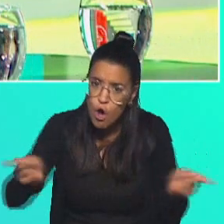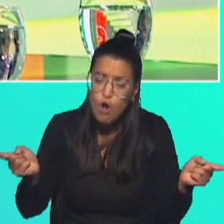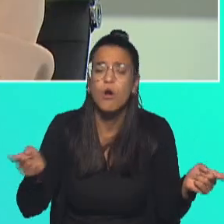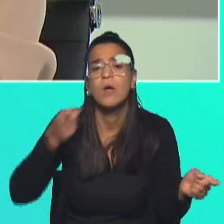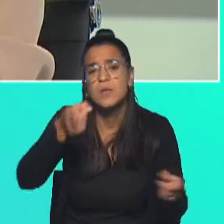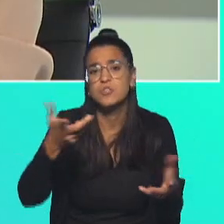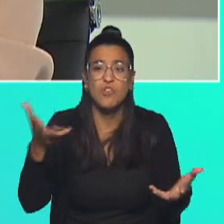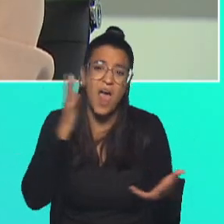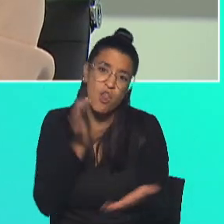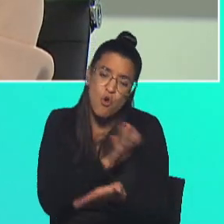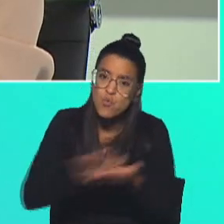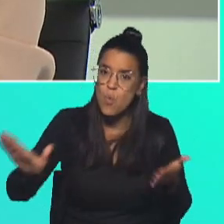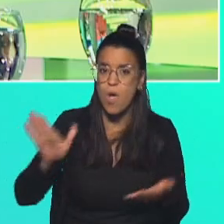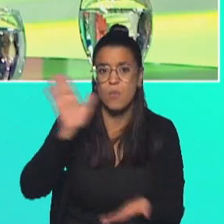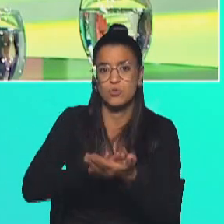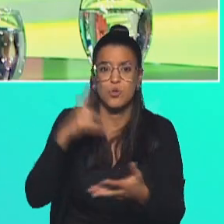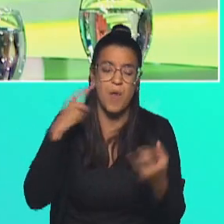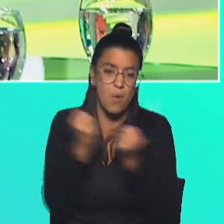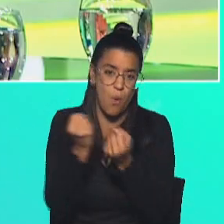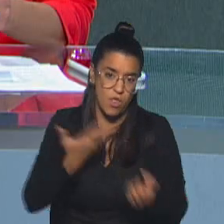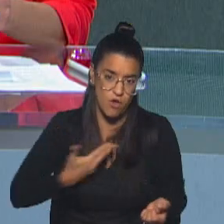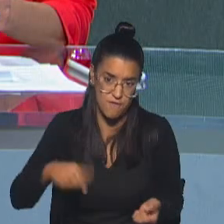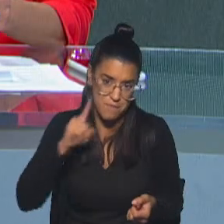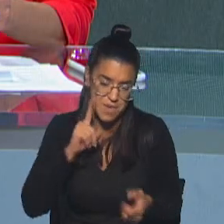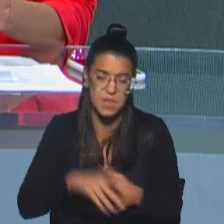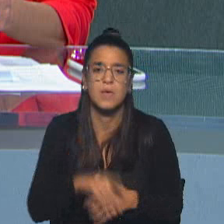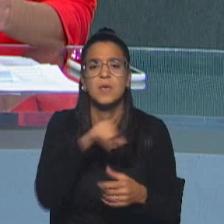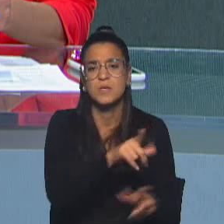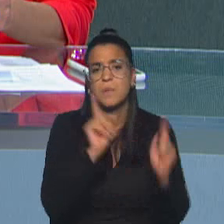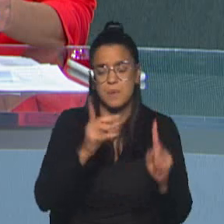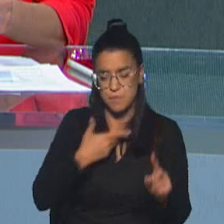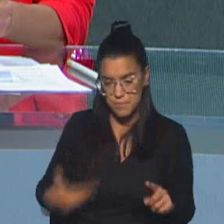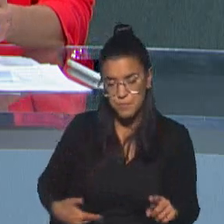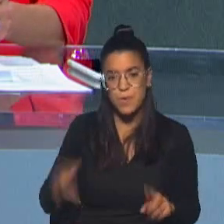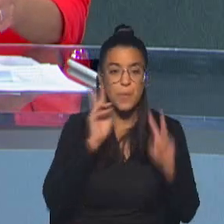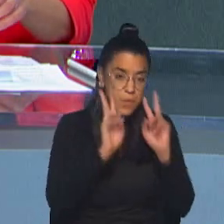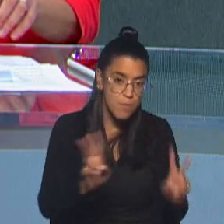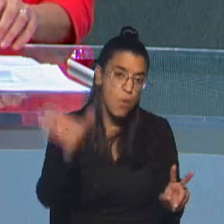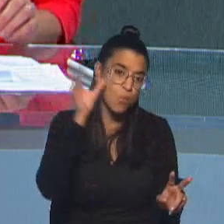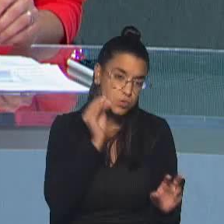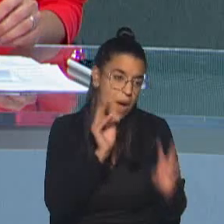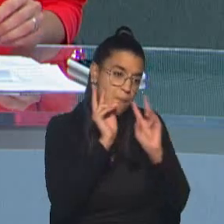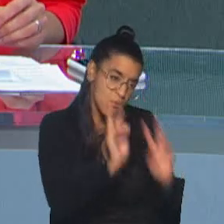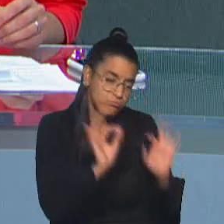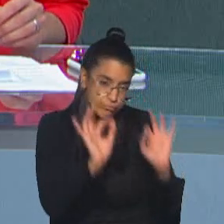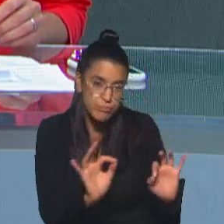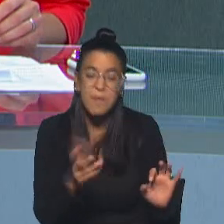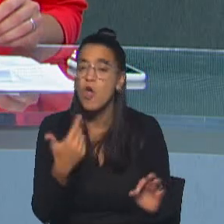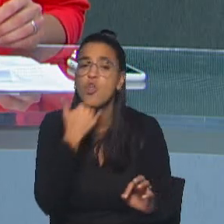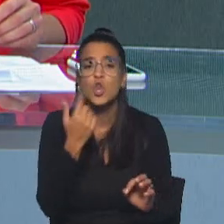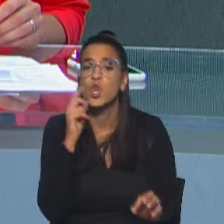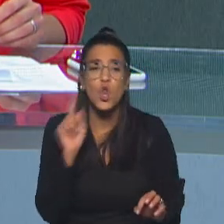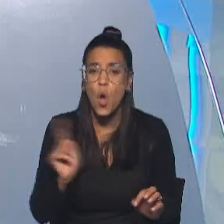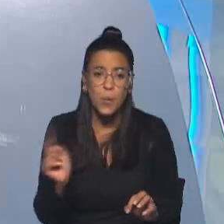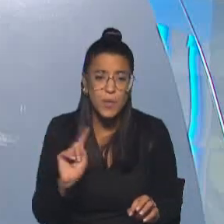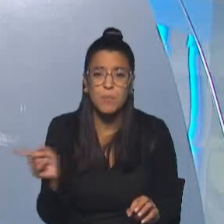algo inédito para un acuerdo de facilidades extendidas. Eso es lo que escuchamos del presidente, ¿no? Lo vimos y lo escuchamos todos. Y lo que no vimos y escuchamos